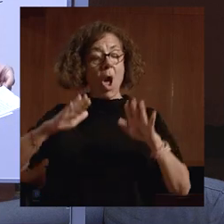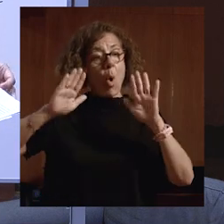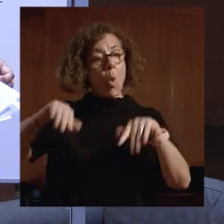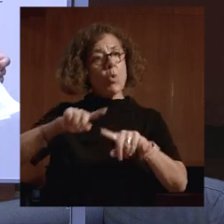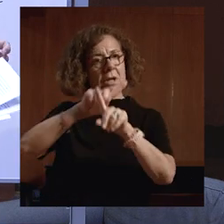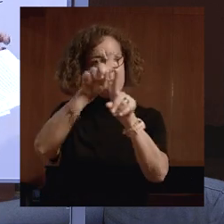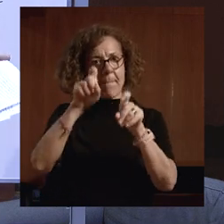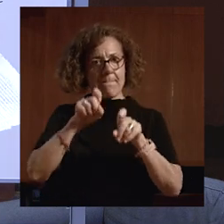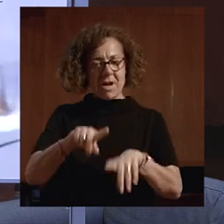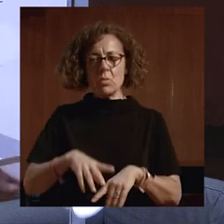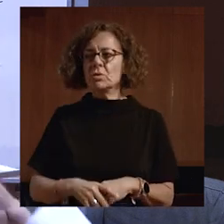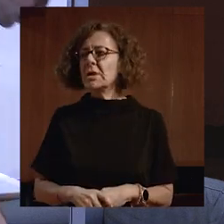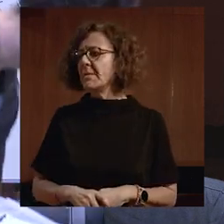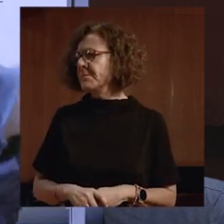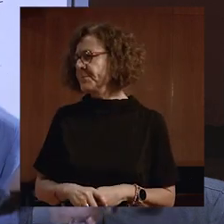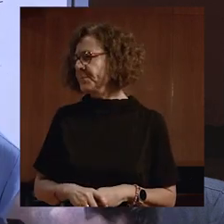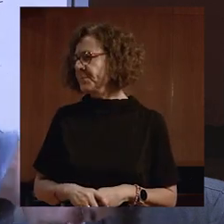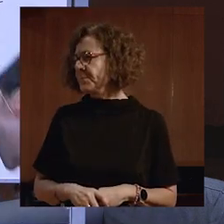última pregunta.